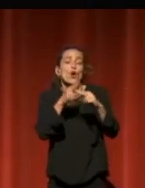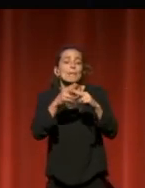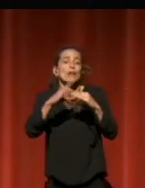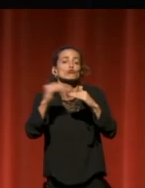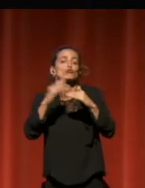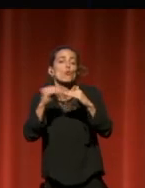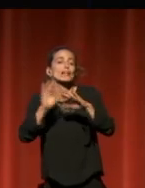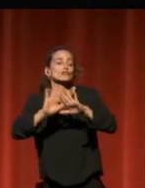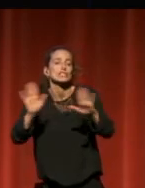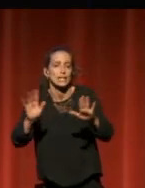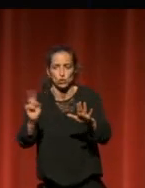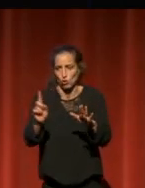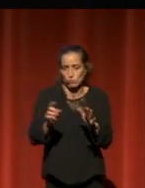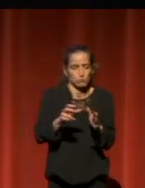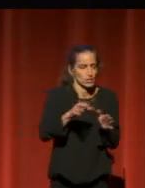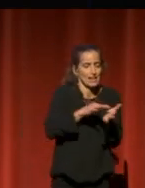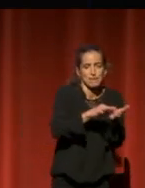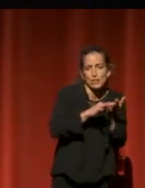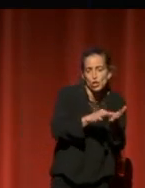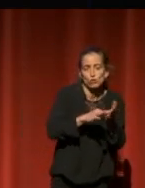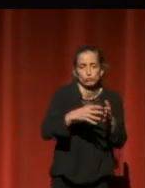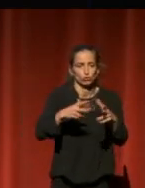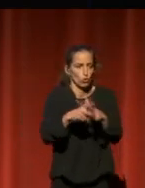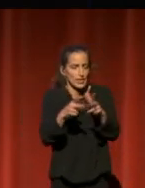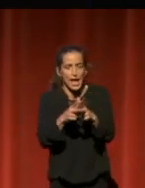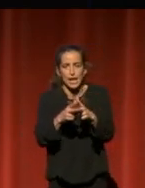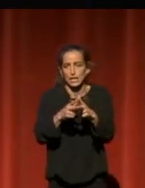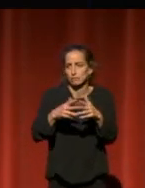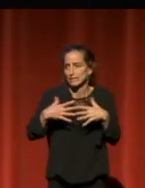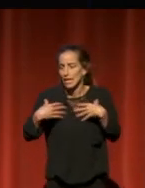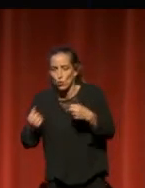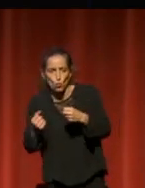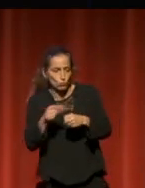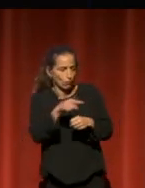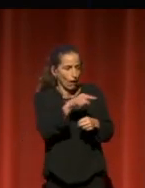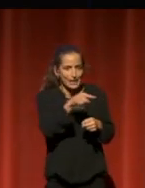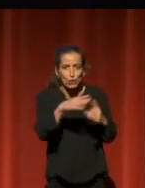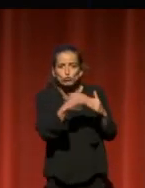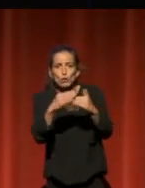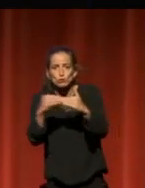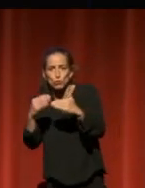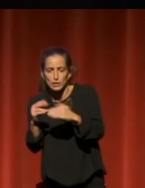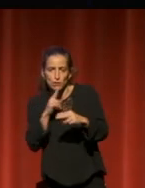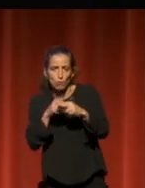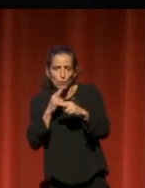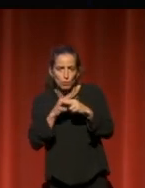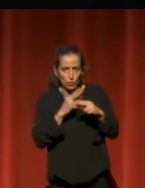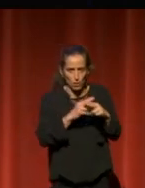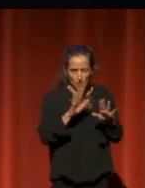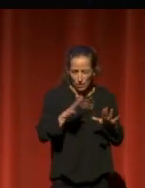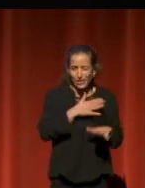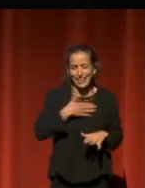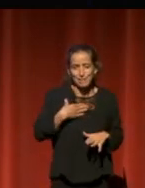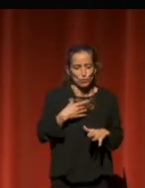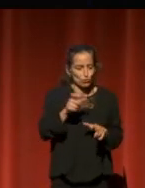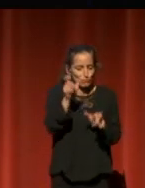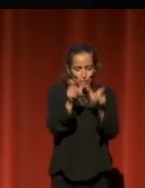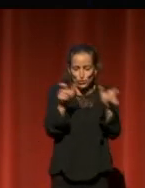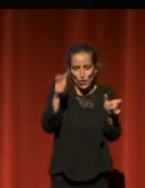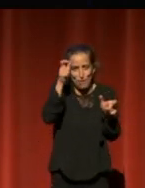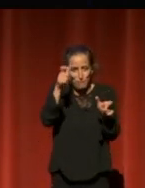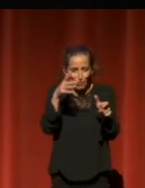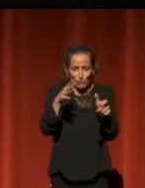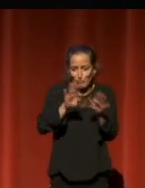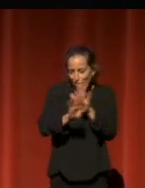servicios sociales hay usuarios, en los servicios de salud hay usuarios, queremos que los vecinos y vecinas se apropien de la biblioteca.